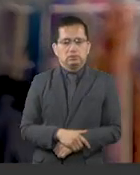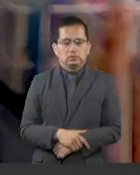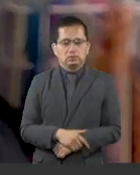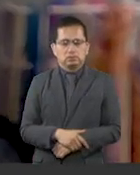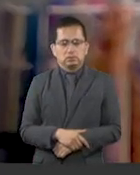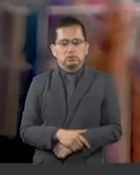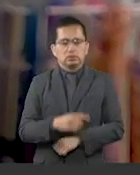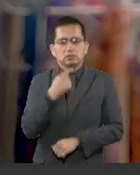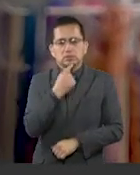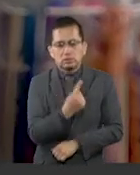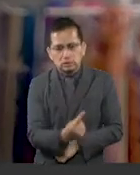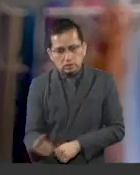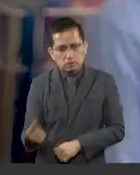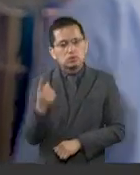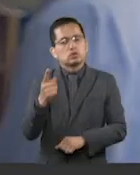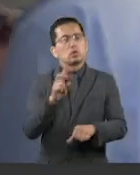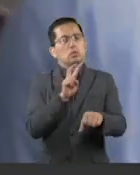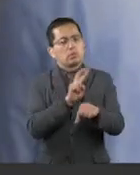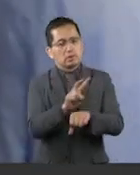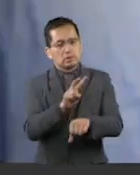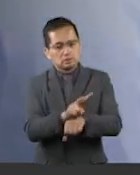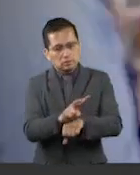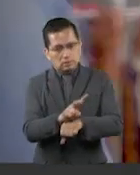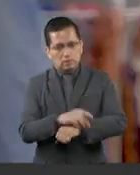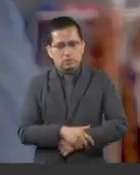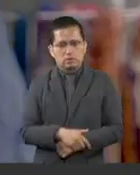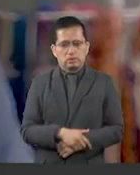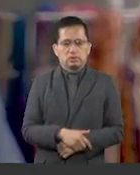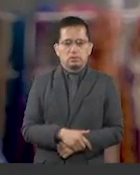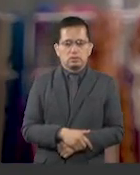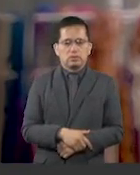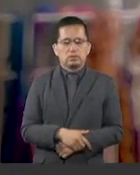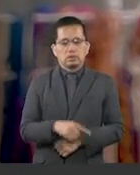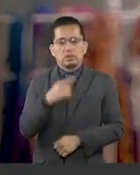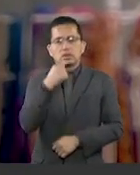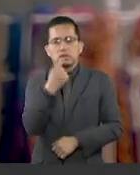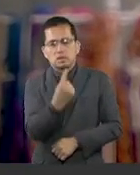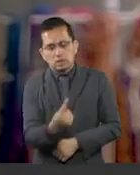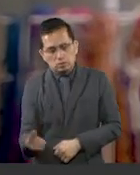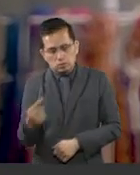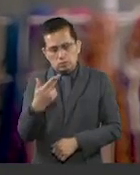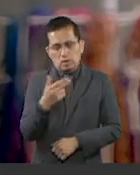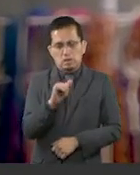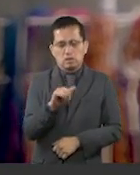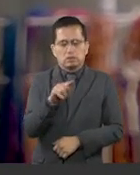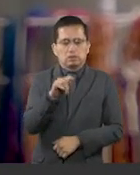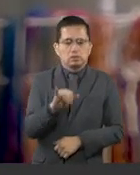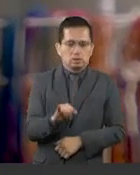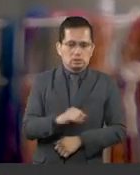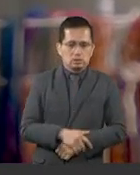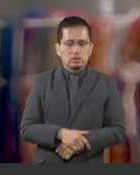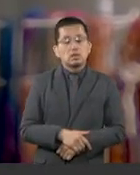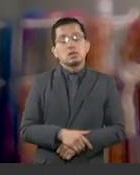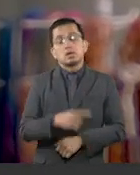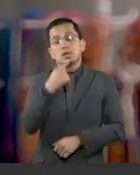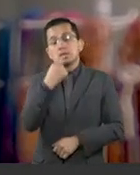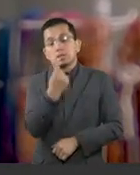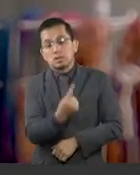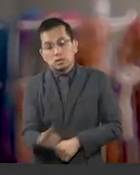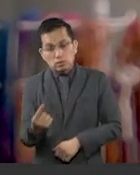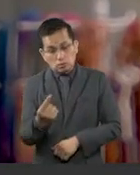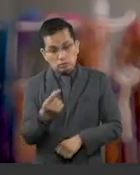Son los niños de Venezuela. Son los niños de Haití. Son los niños de El